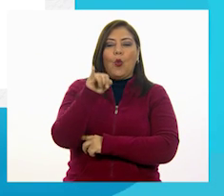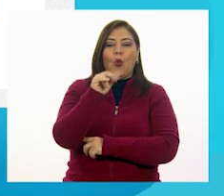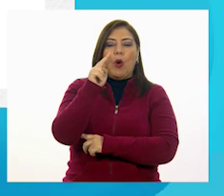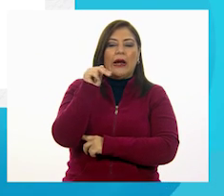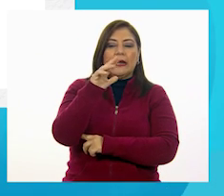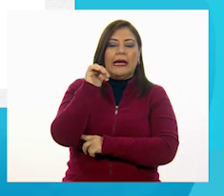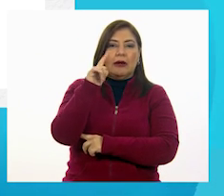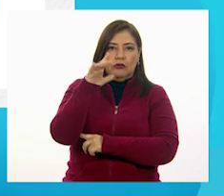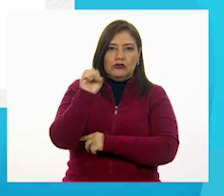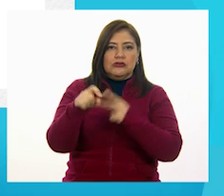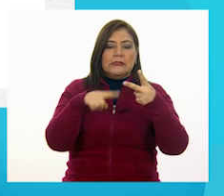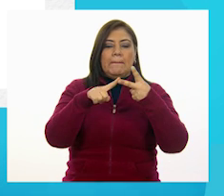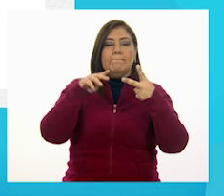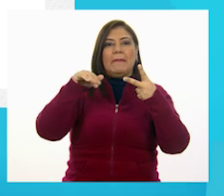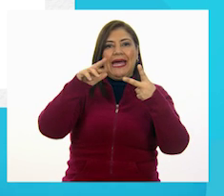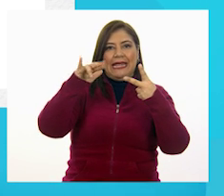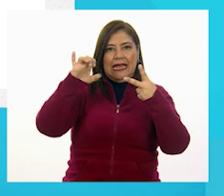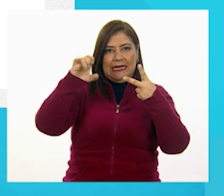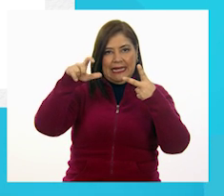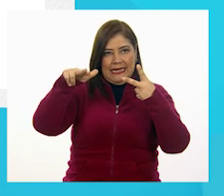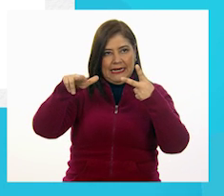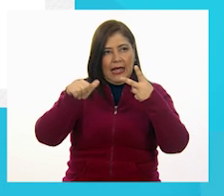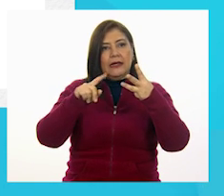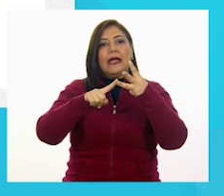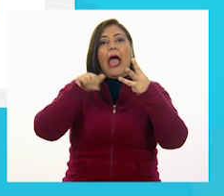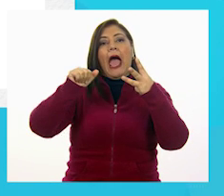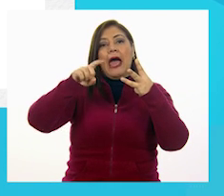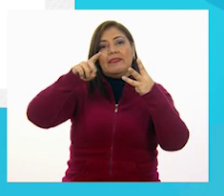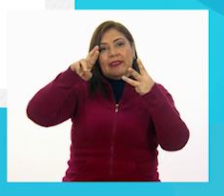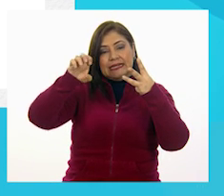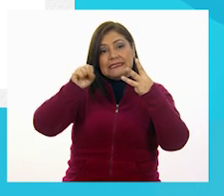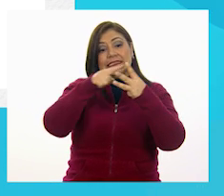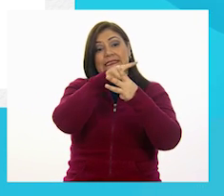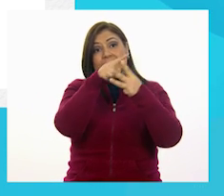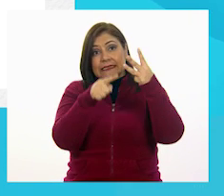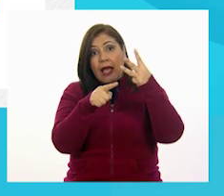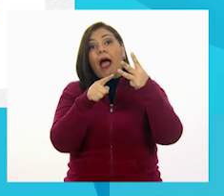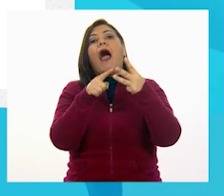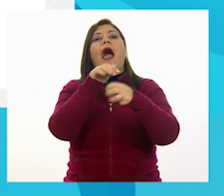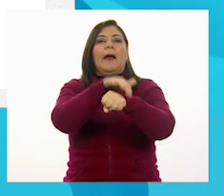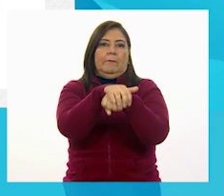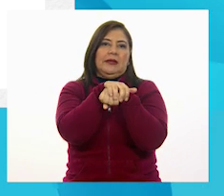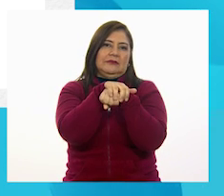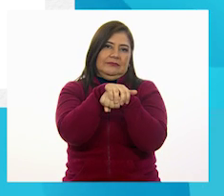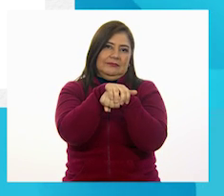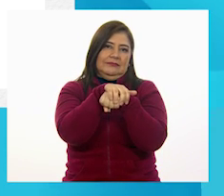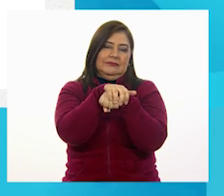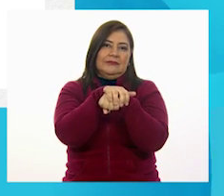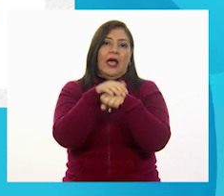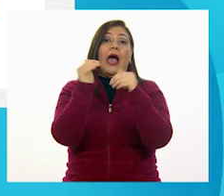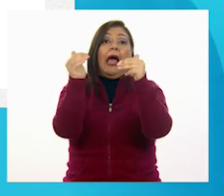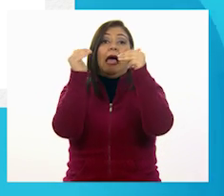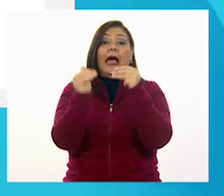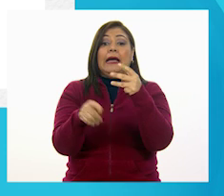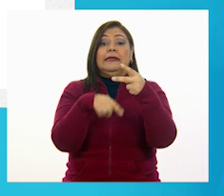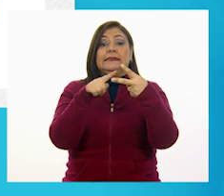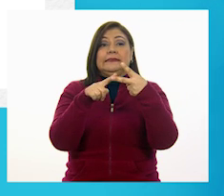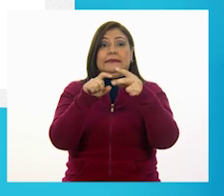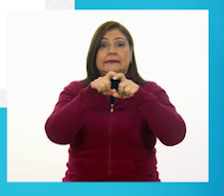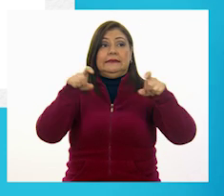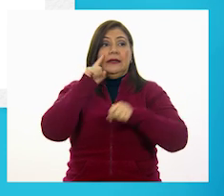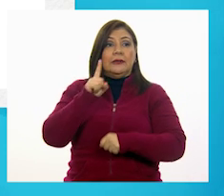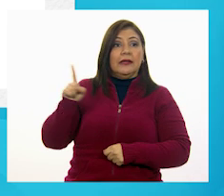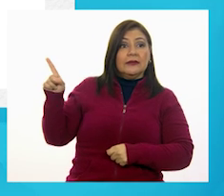Carlos, María Elena y Andrés son amigos. Y en el otro dice